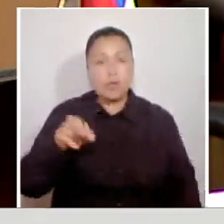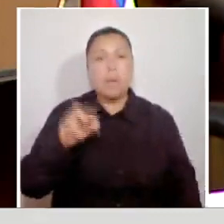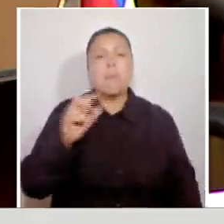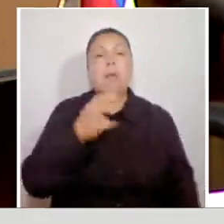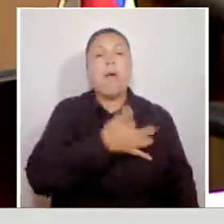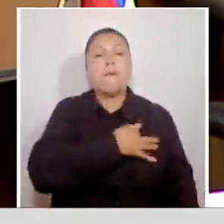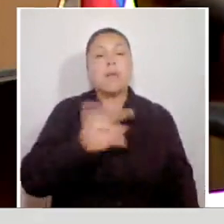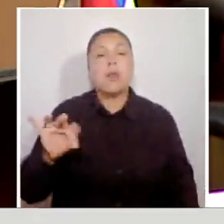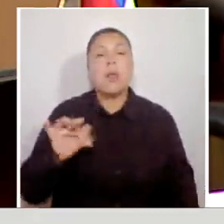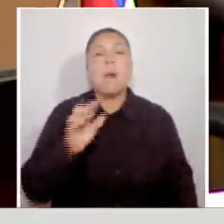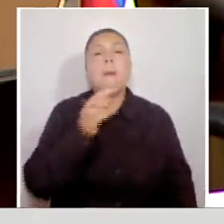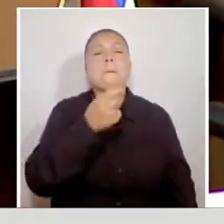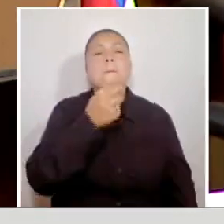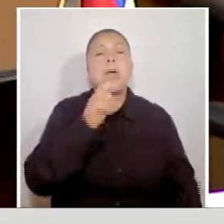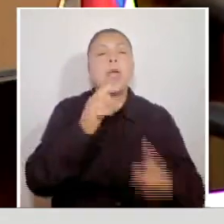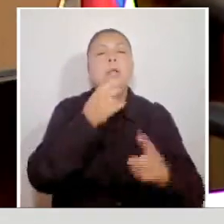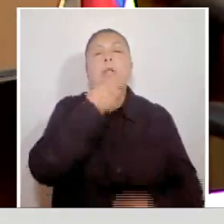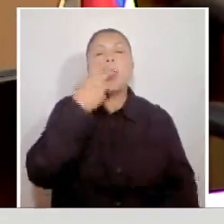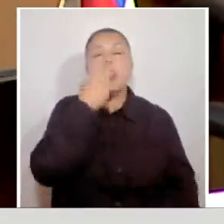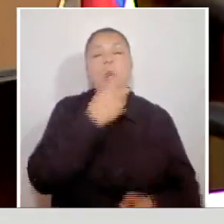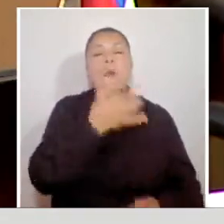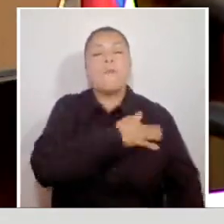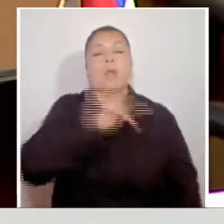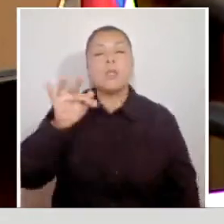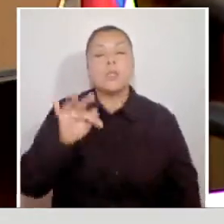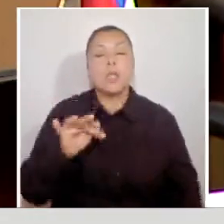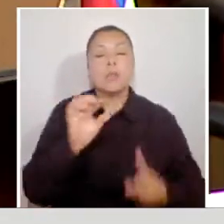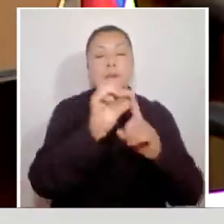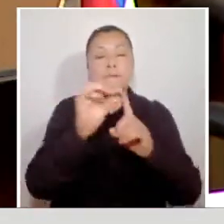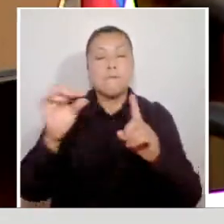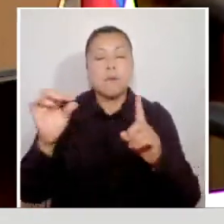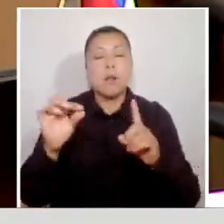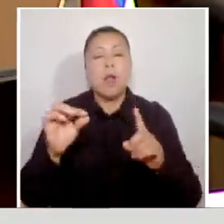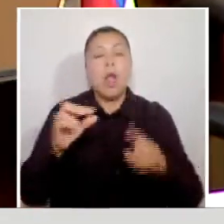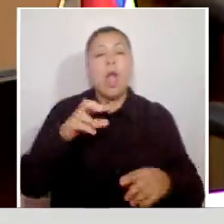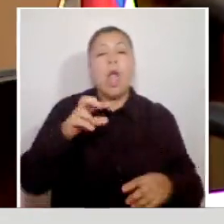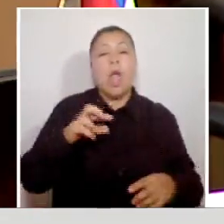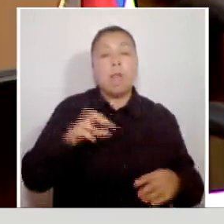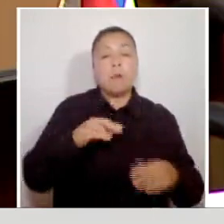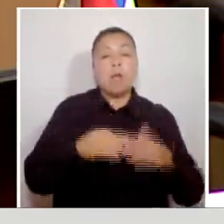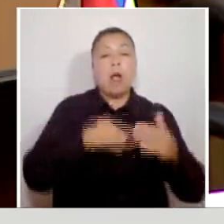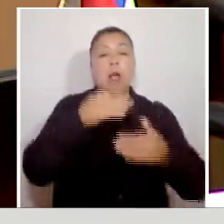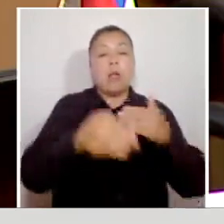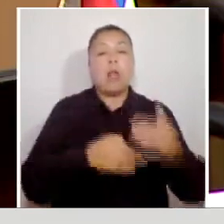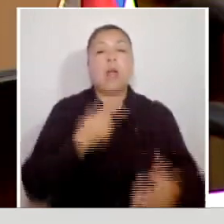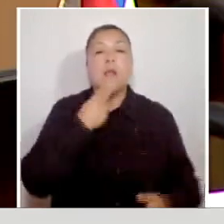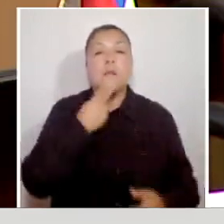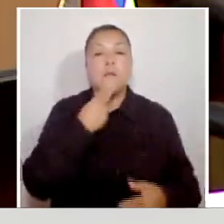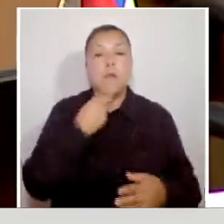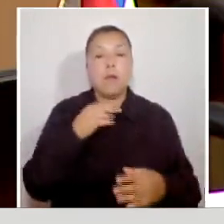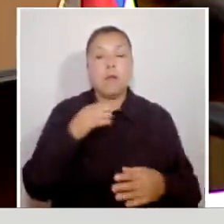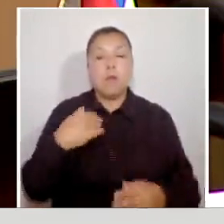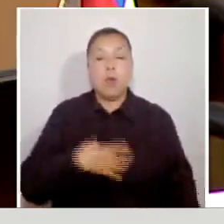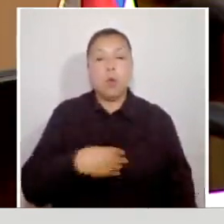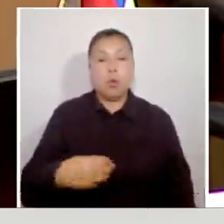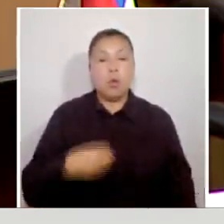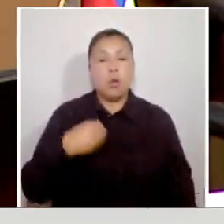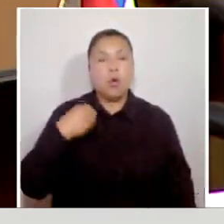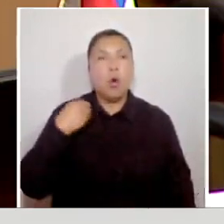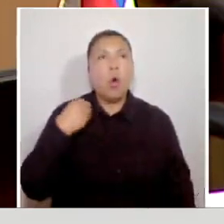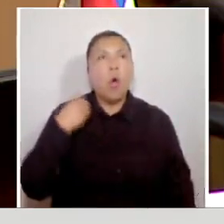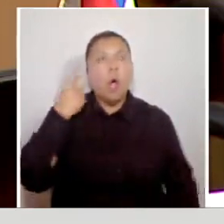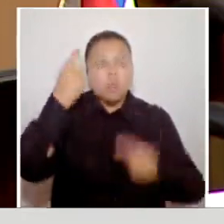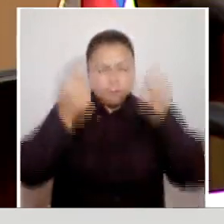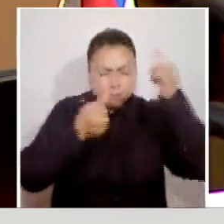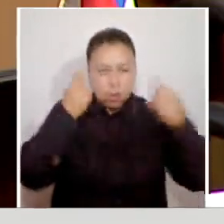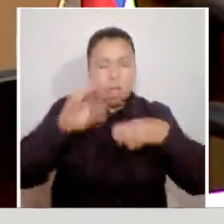tu en el caso de la locura de dos el padre alienante y el niño viven una historia en común en que se lanzan en una locura conjunta en